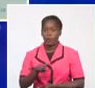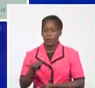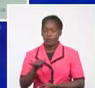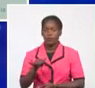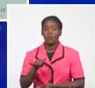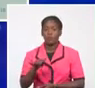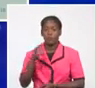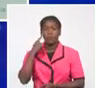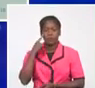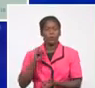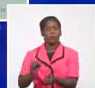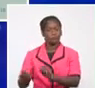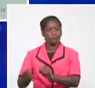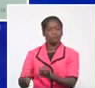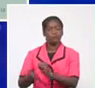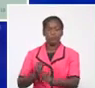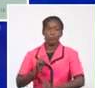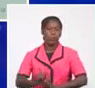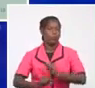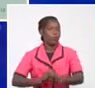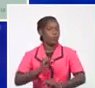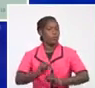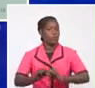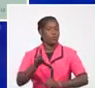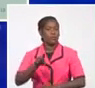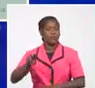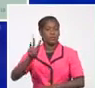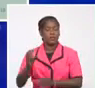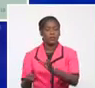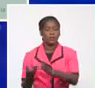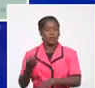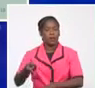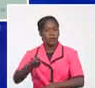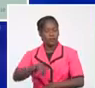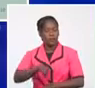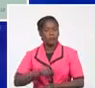control de la pandemia, 13 casos autóctonos ayer, 4 menos